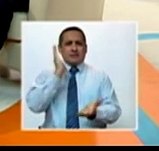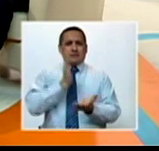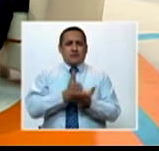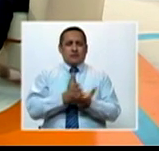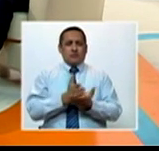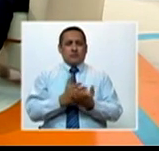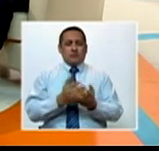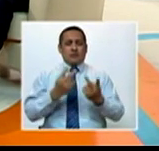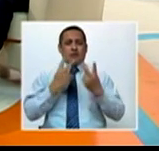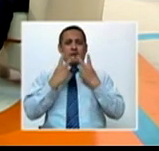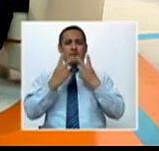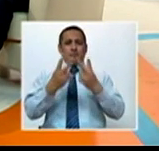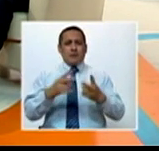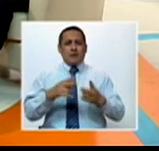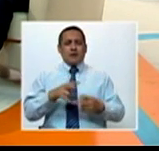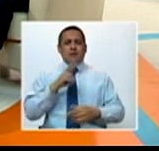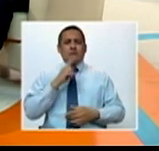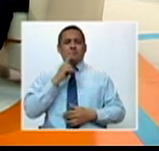violó